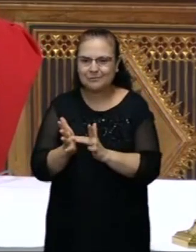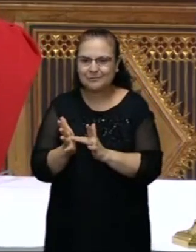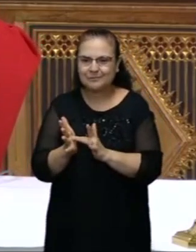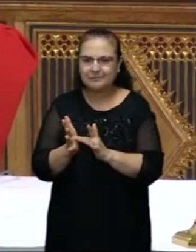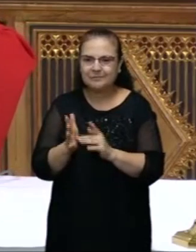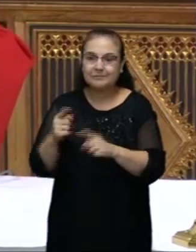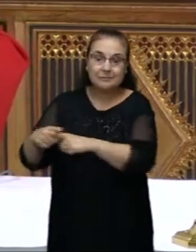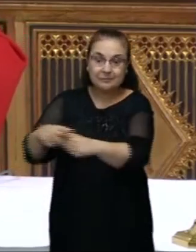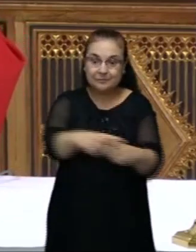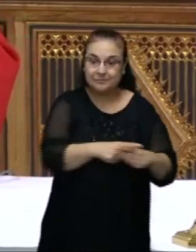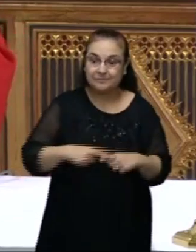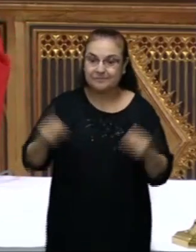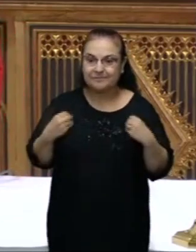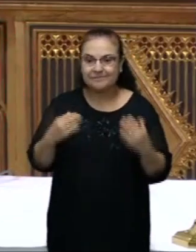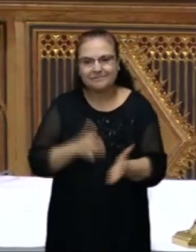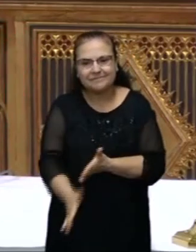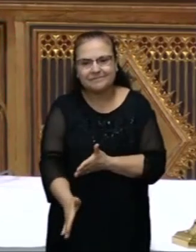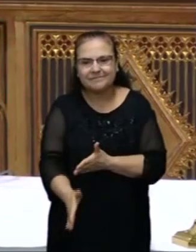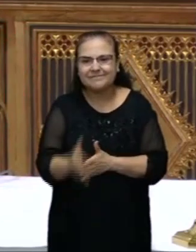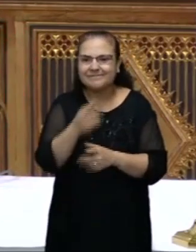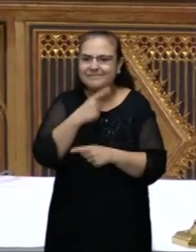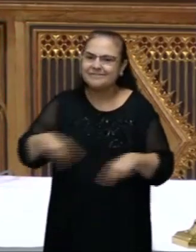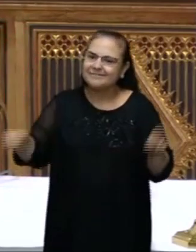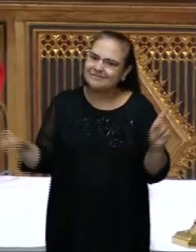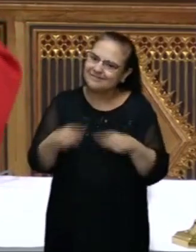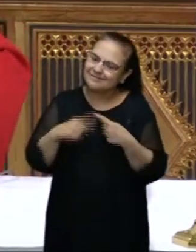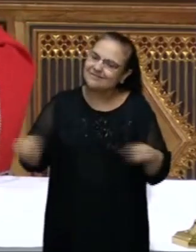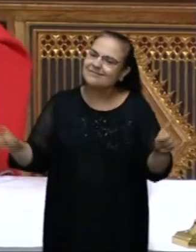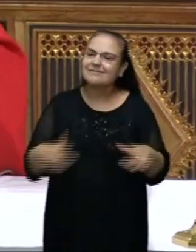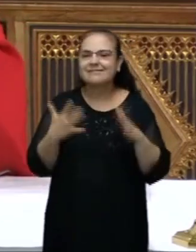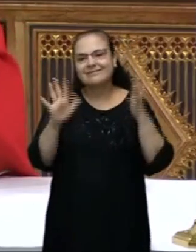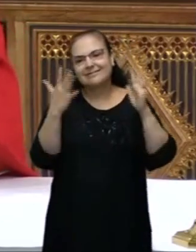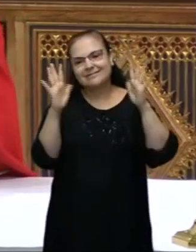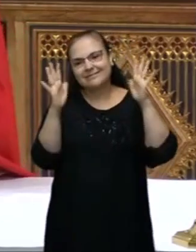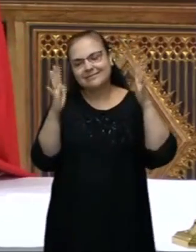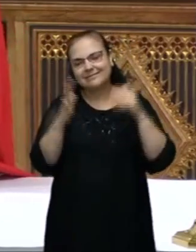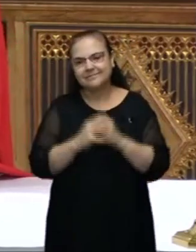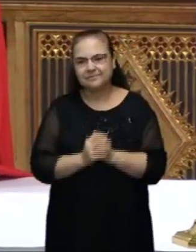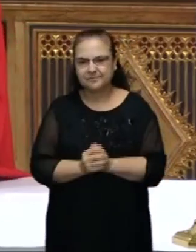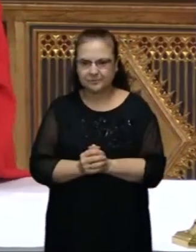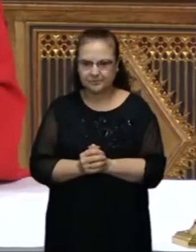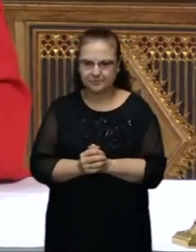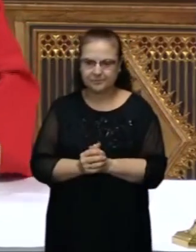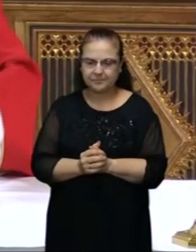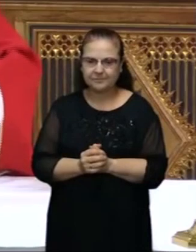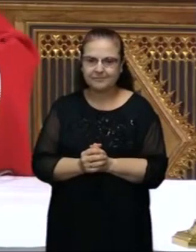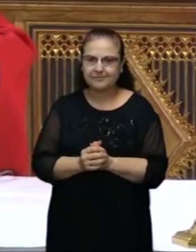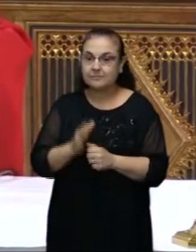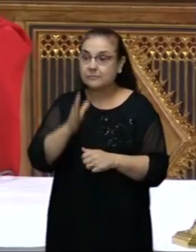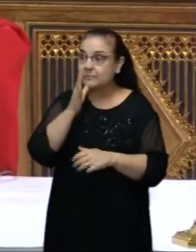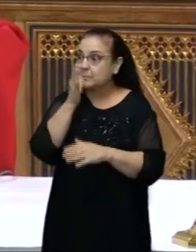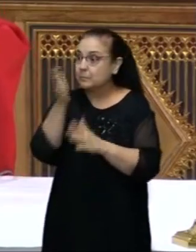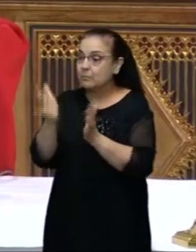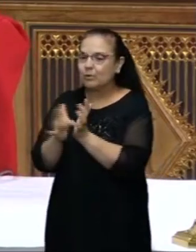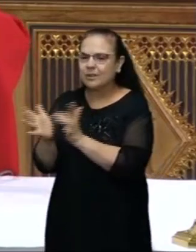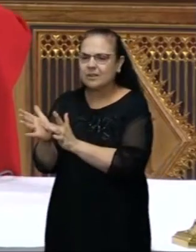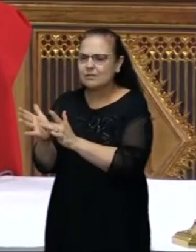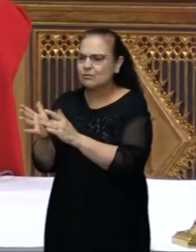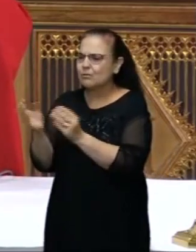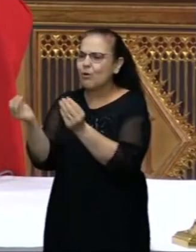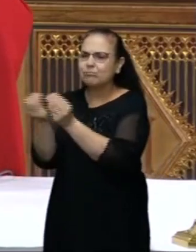Jesucristo, compartir la vida eterna y cantar tus alabanzas. Por